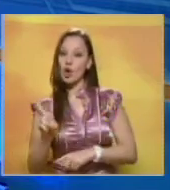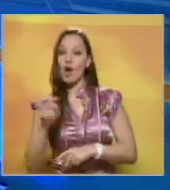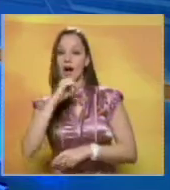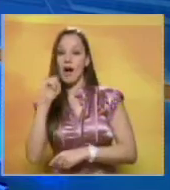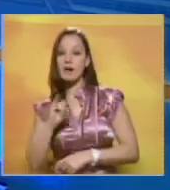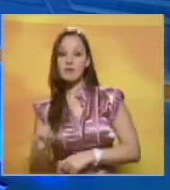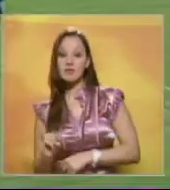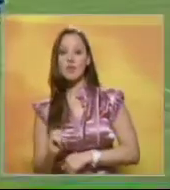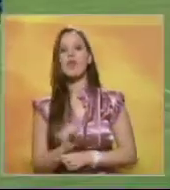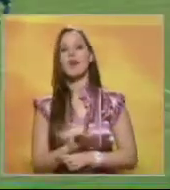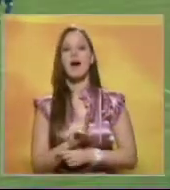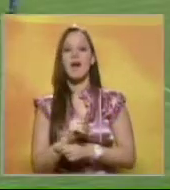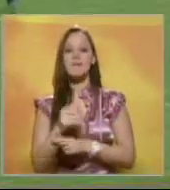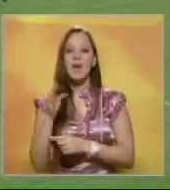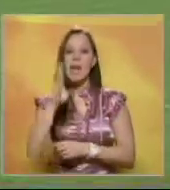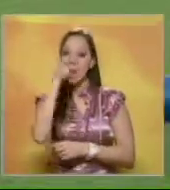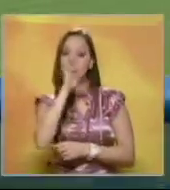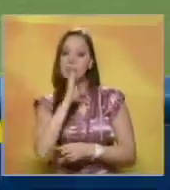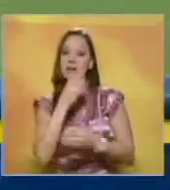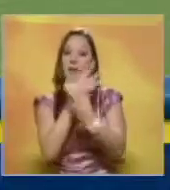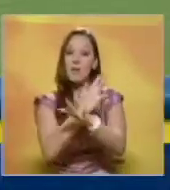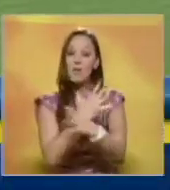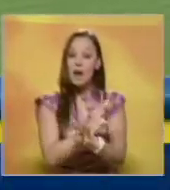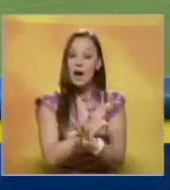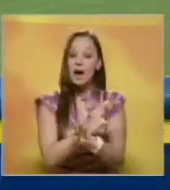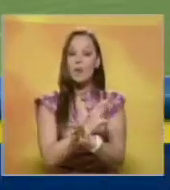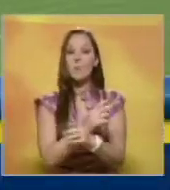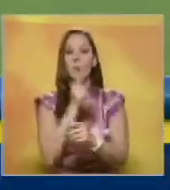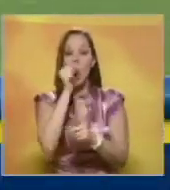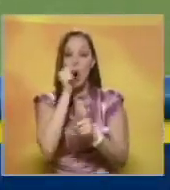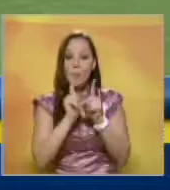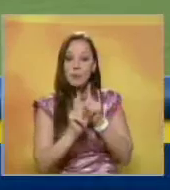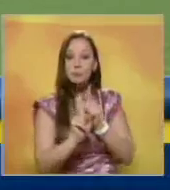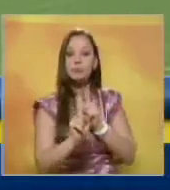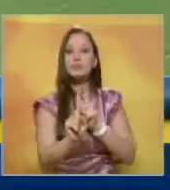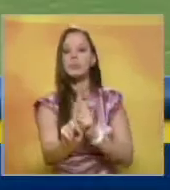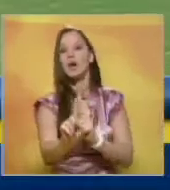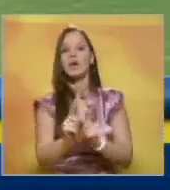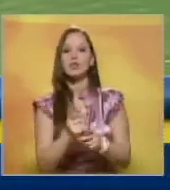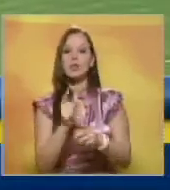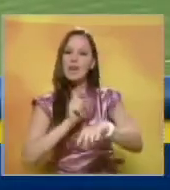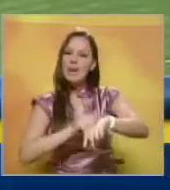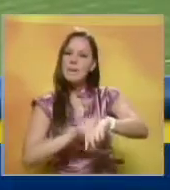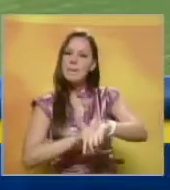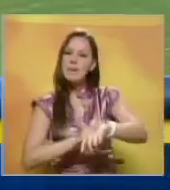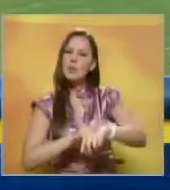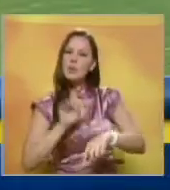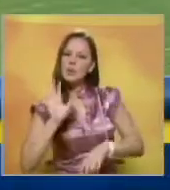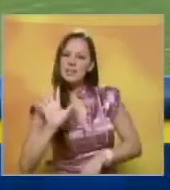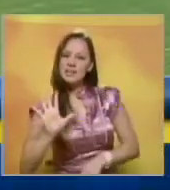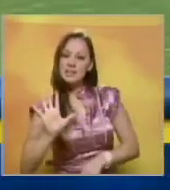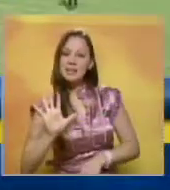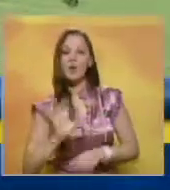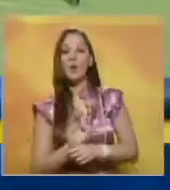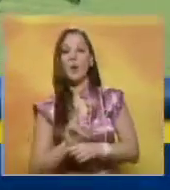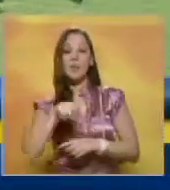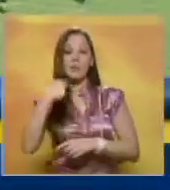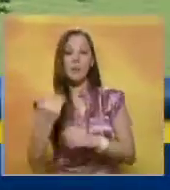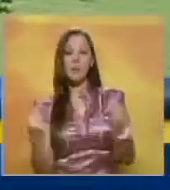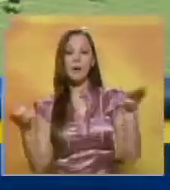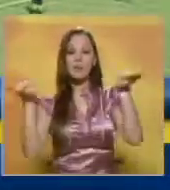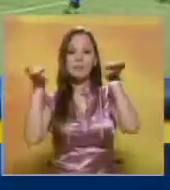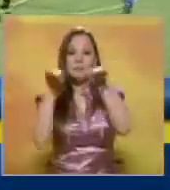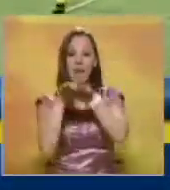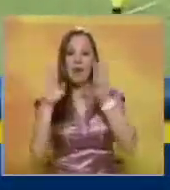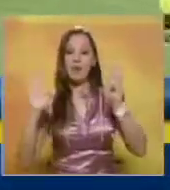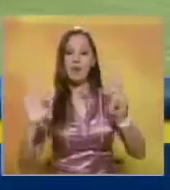celebrado en el Estadio de la Carolina en Barinas. Atahualpa González adelantó al conjunto visitante apenas al minuto 5. El empate llegaría tan solo un minuto